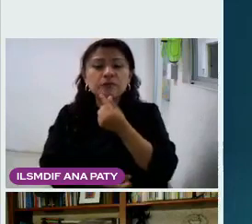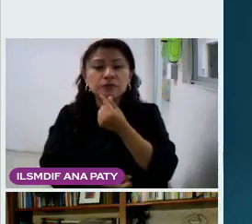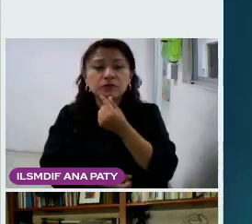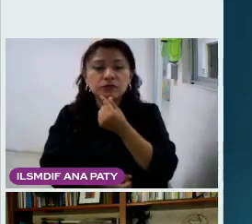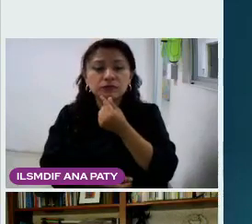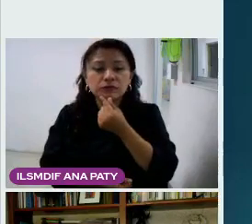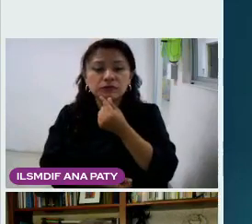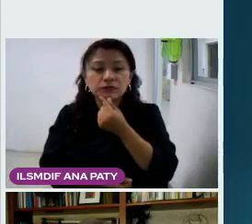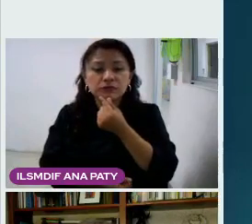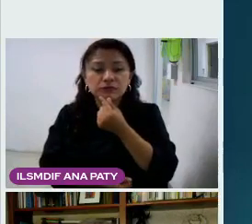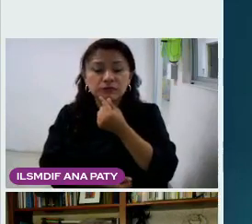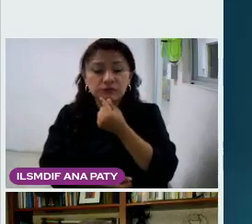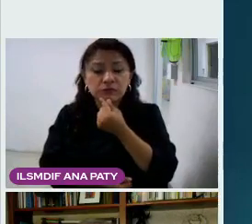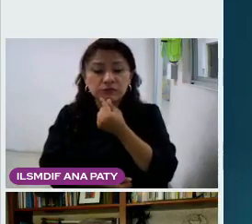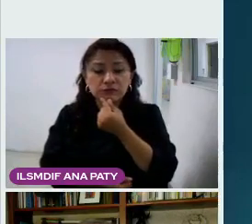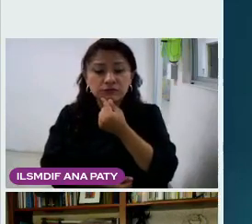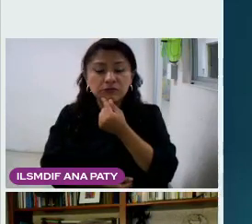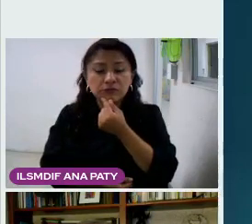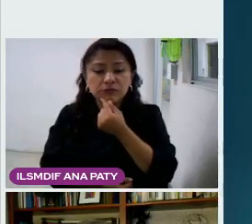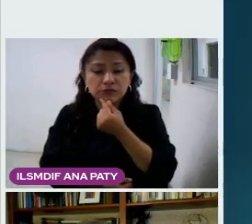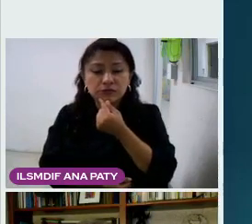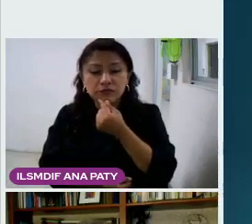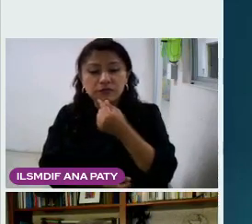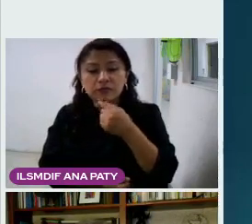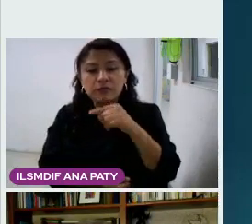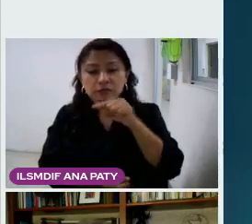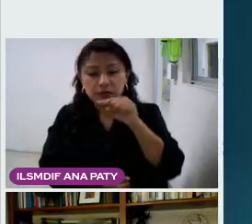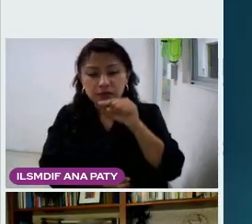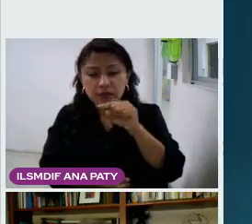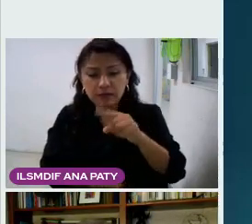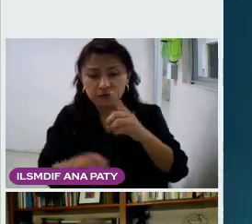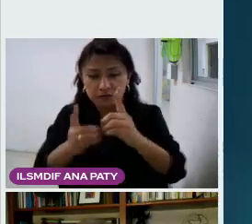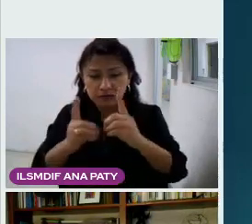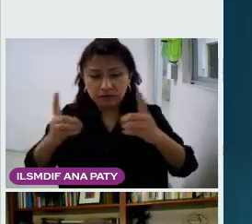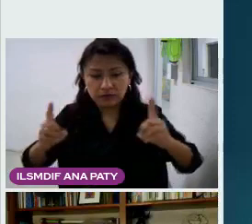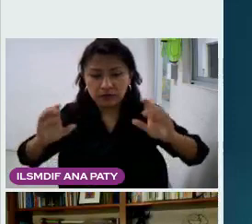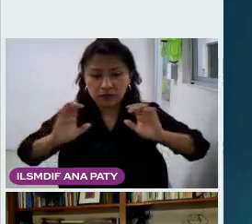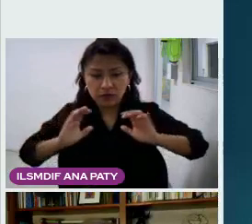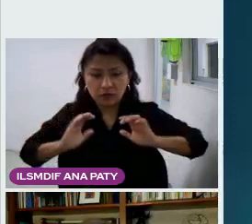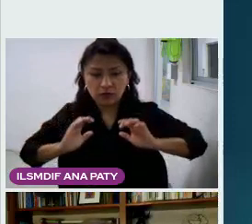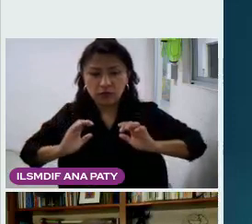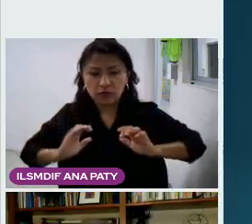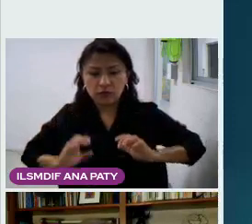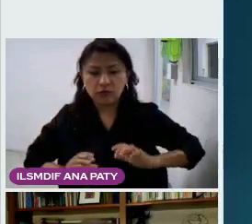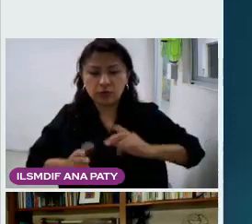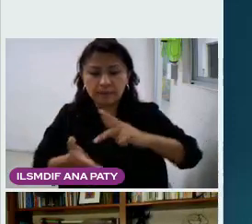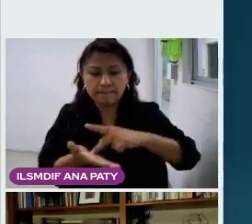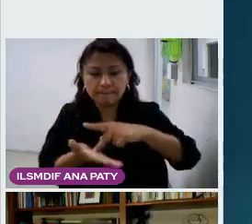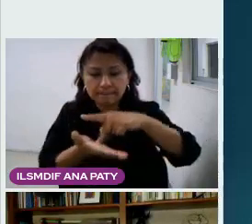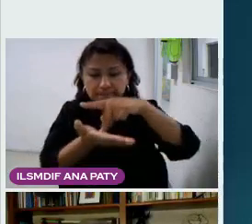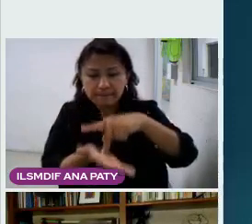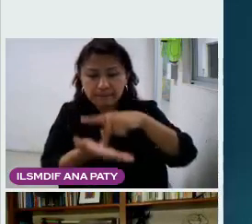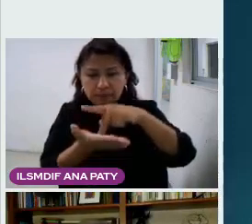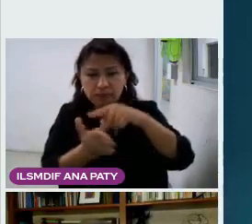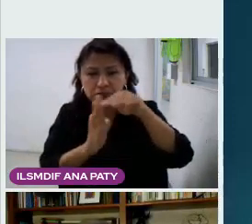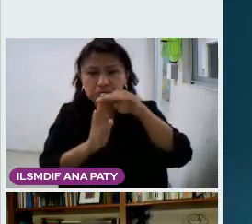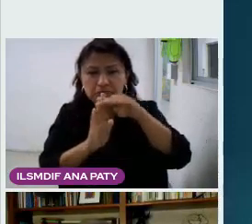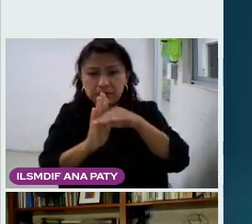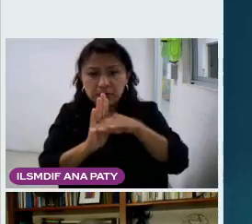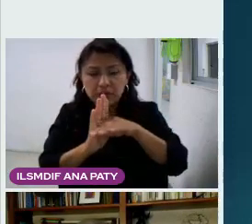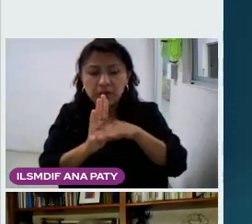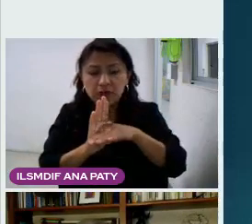temprano. Lo vamos a ver en un momento. En la dinámica familiar hay aspectos socioculturales y